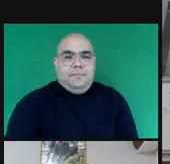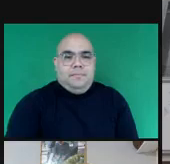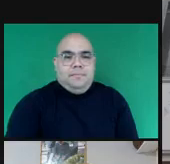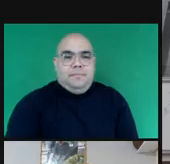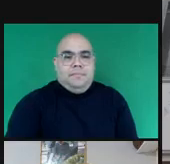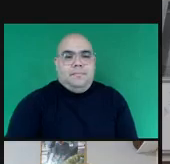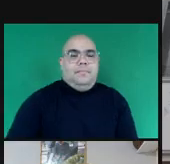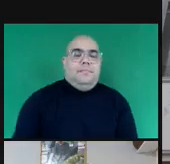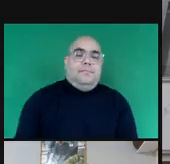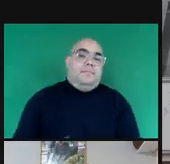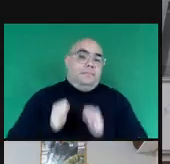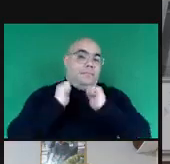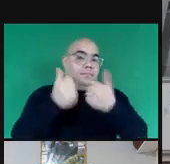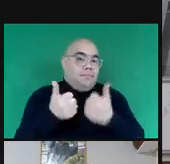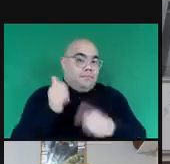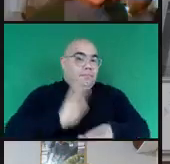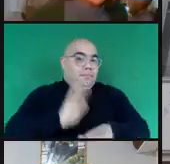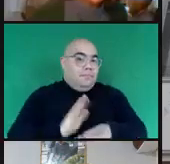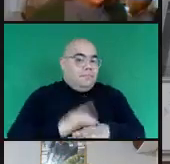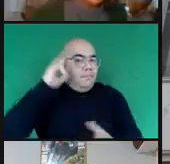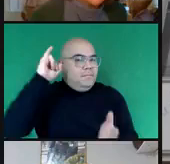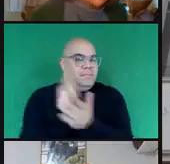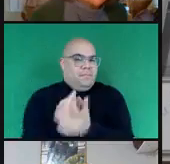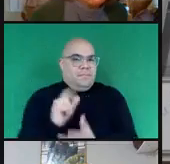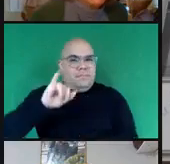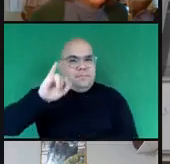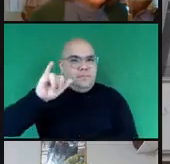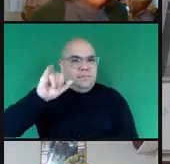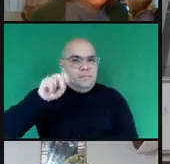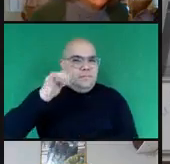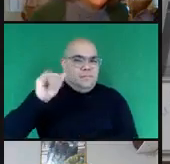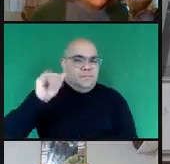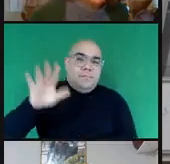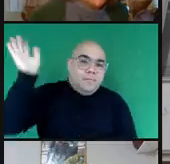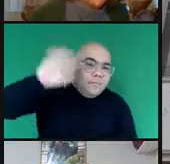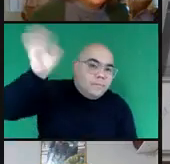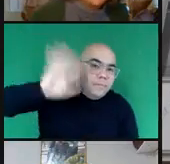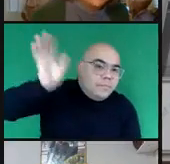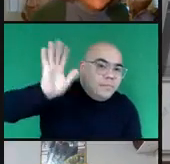bueno, creo que Juanita antes, tiene problemas.